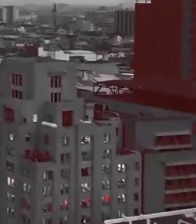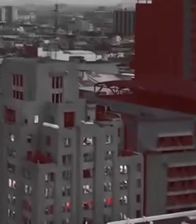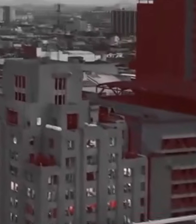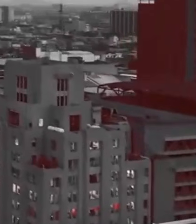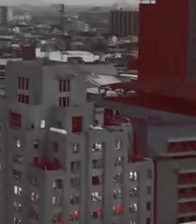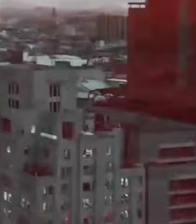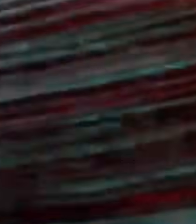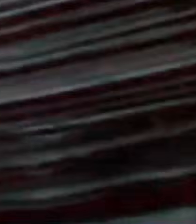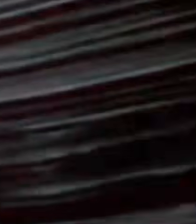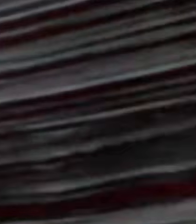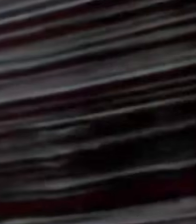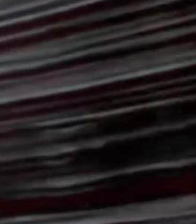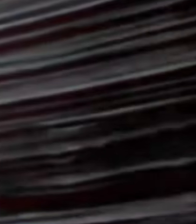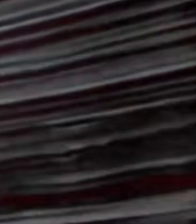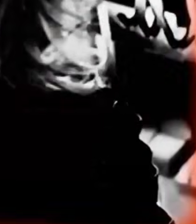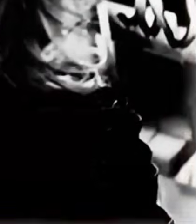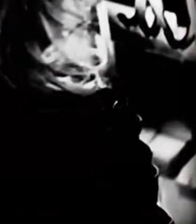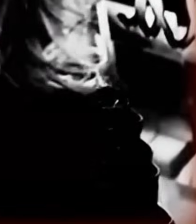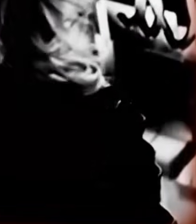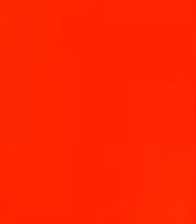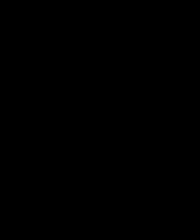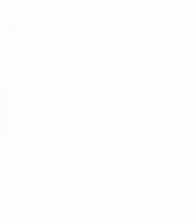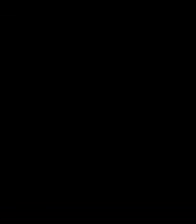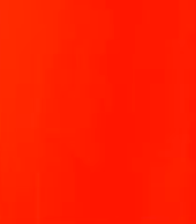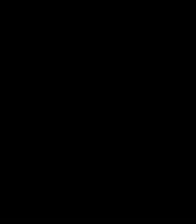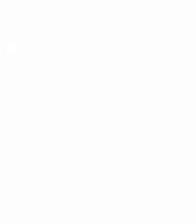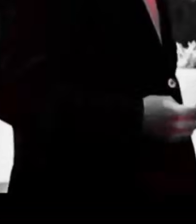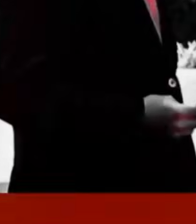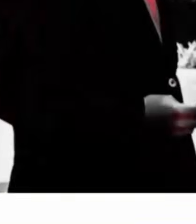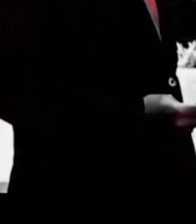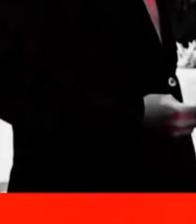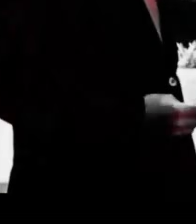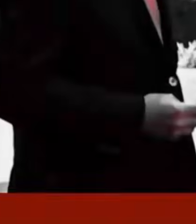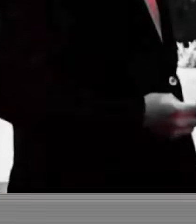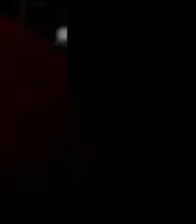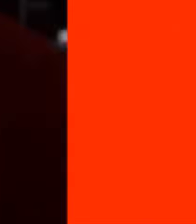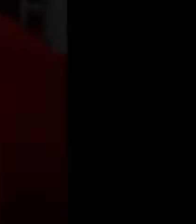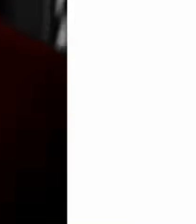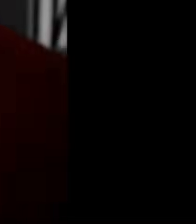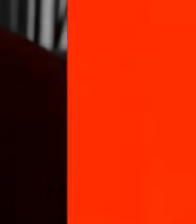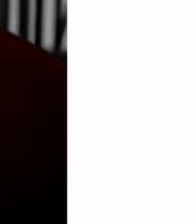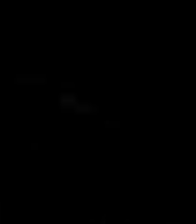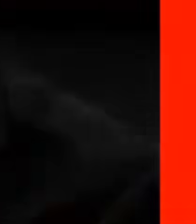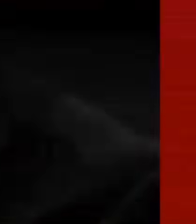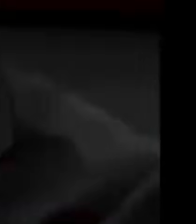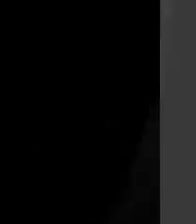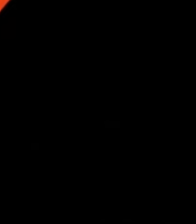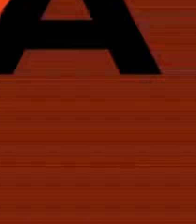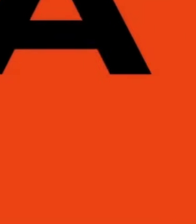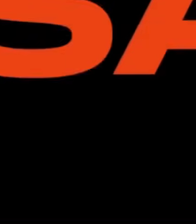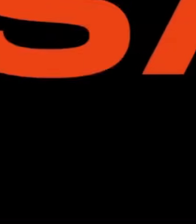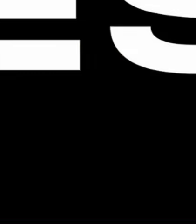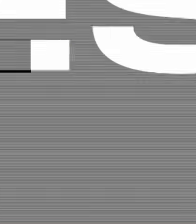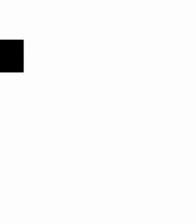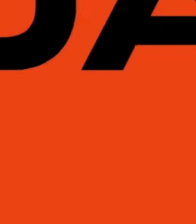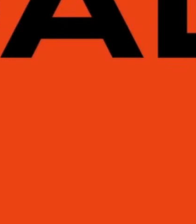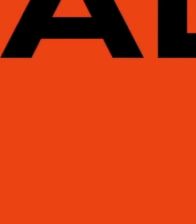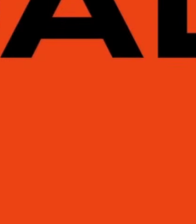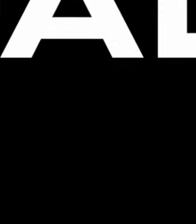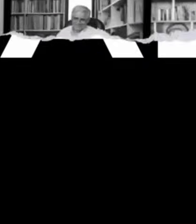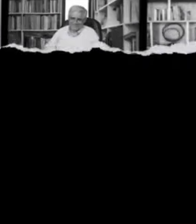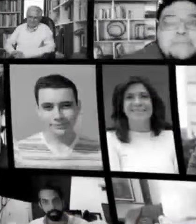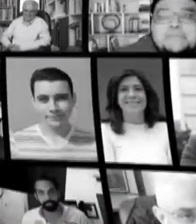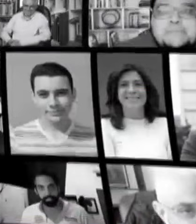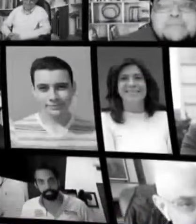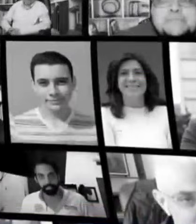Doble D está en la casa. Hay una prensa que aplasta el pensamiento y asegura la paz para el tirano. Prensa basura. Hay otra prensa que es